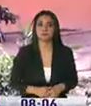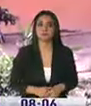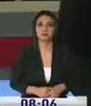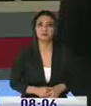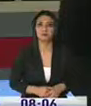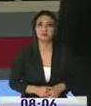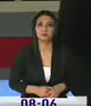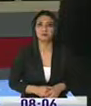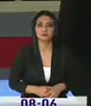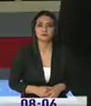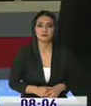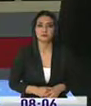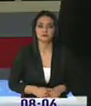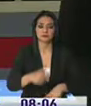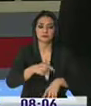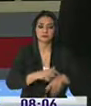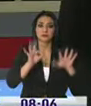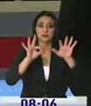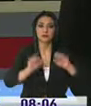Casamen.